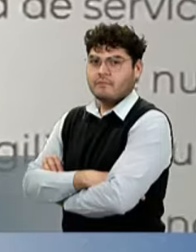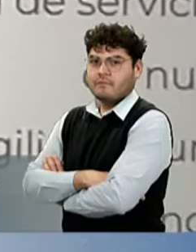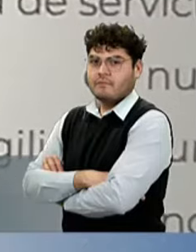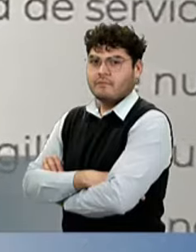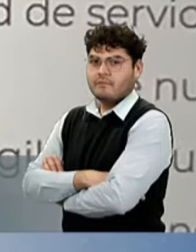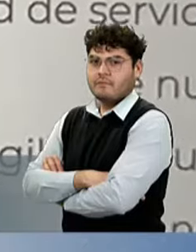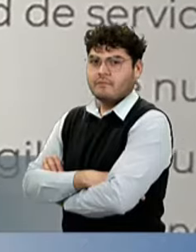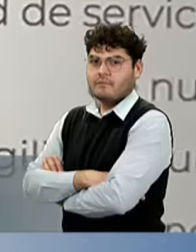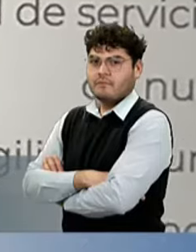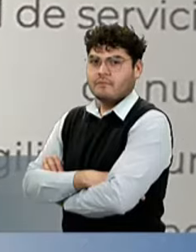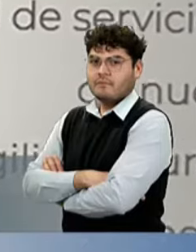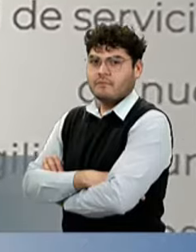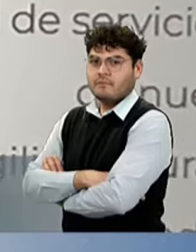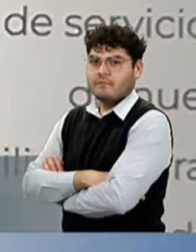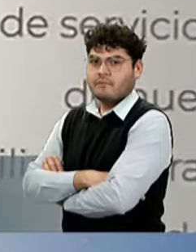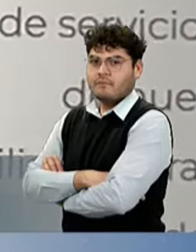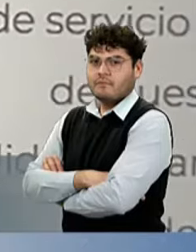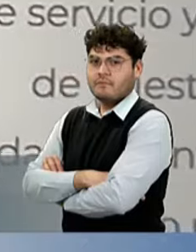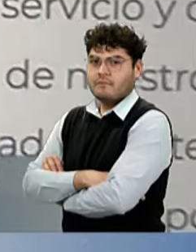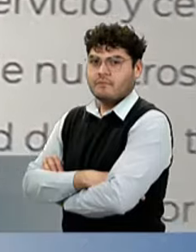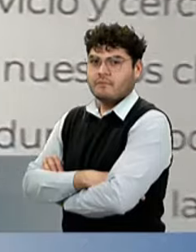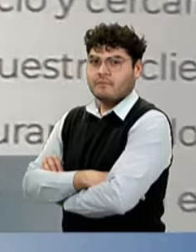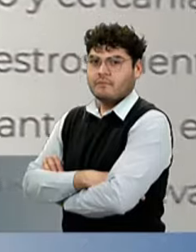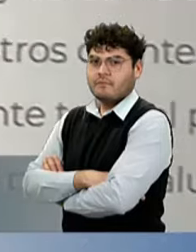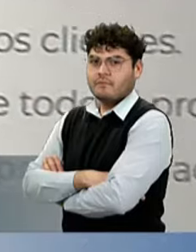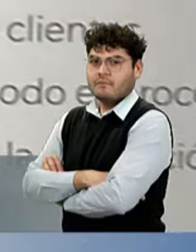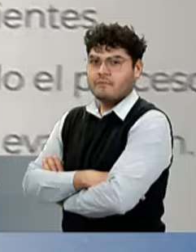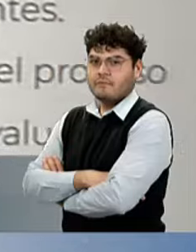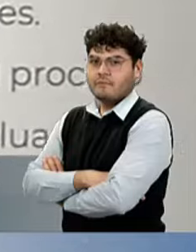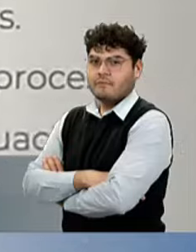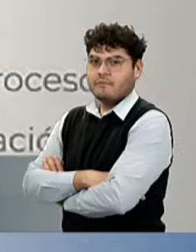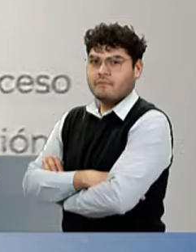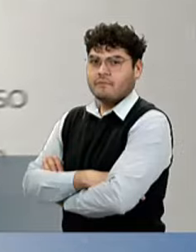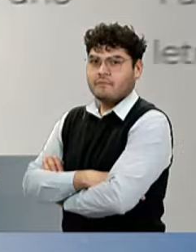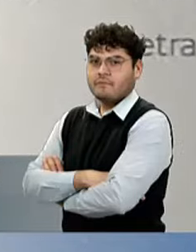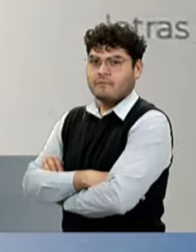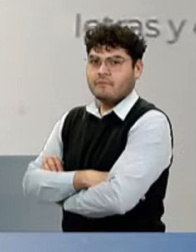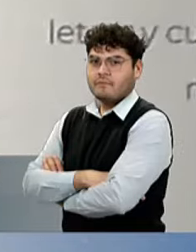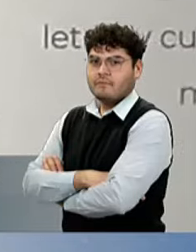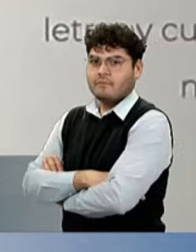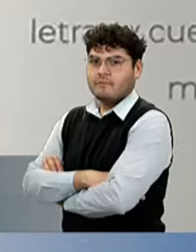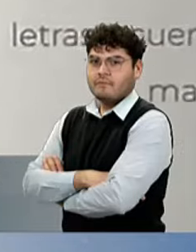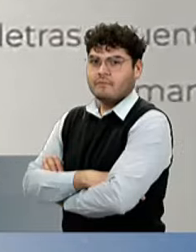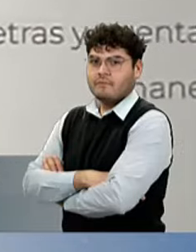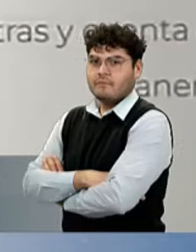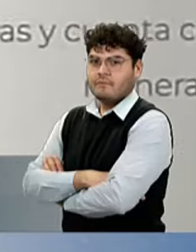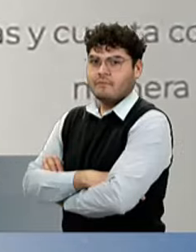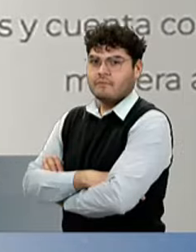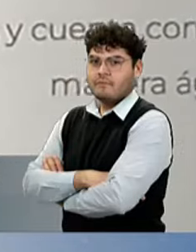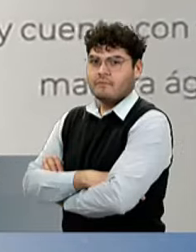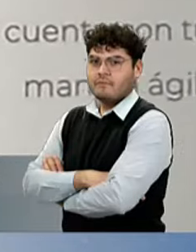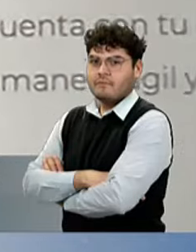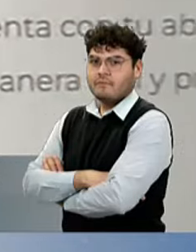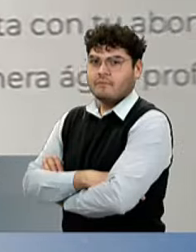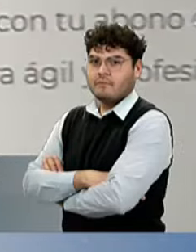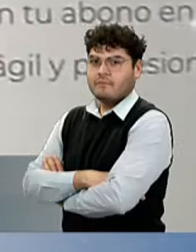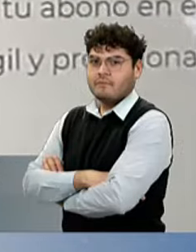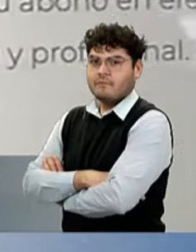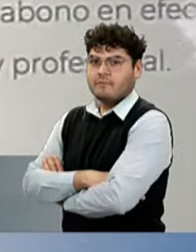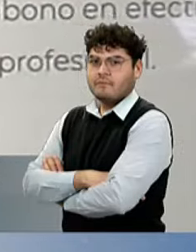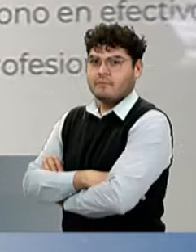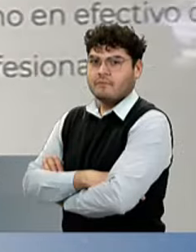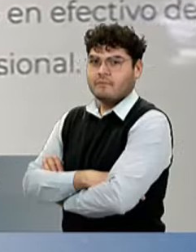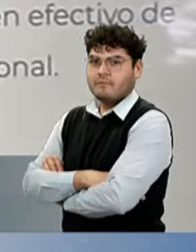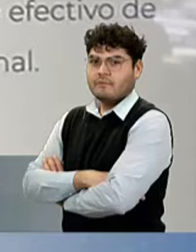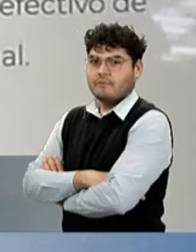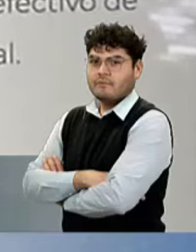a declarar ante la Fiscalía en calidad de testigo, pero que sin embargo, y según acusa su defensa en un escrito ingresado al cuarto juzgado de garantía de